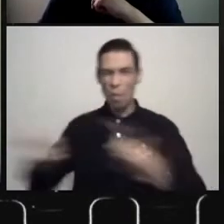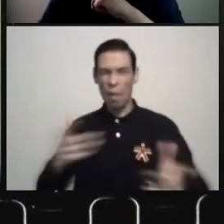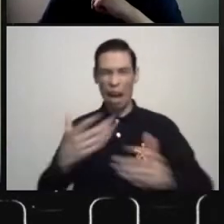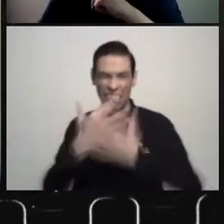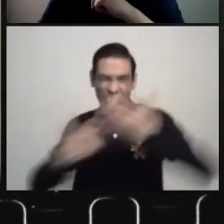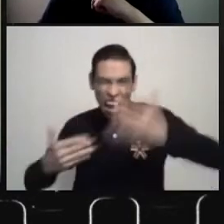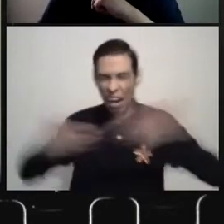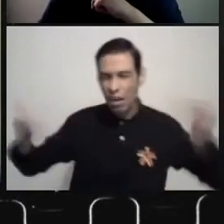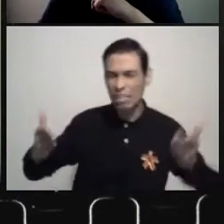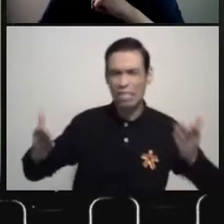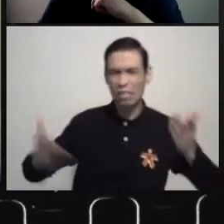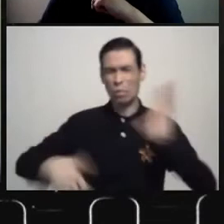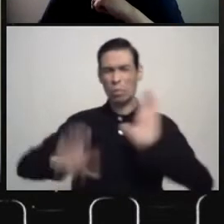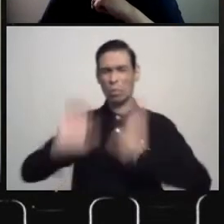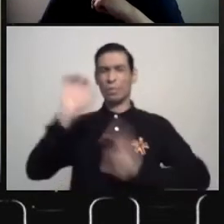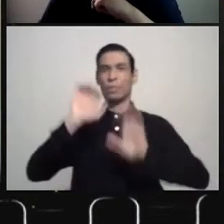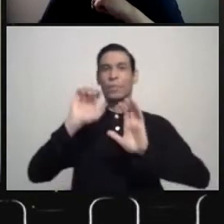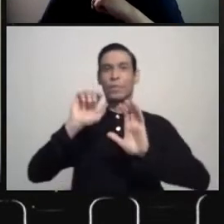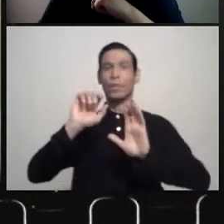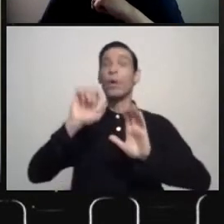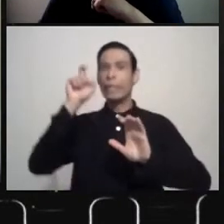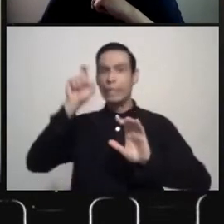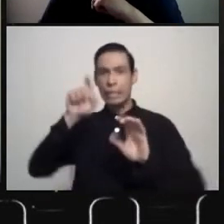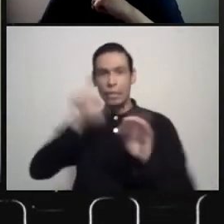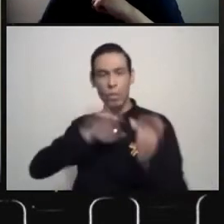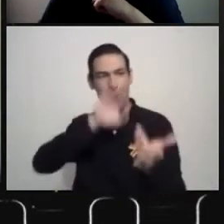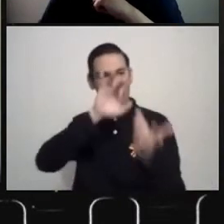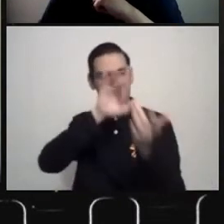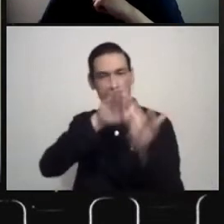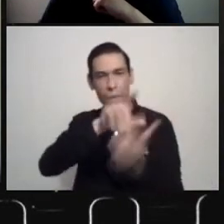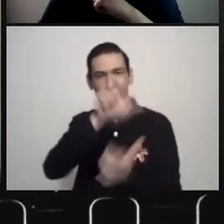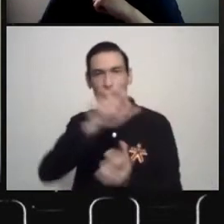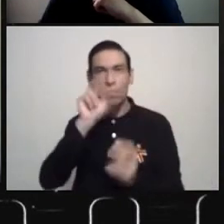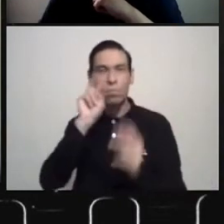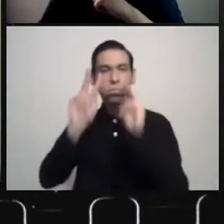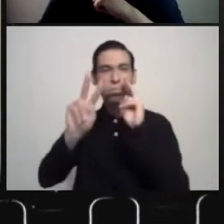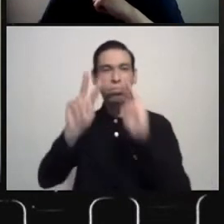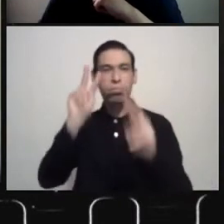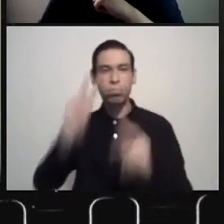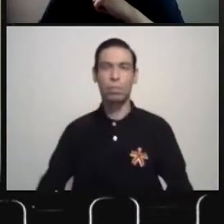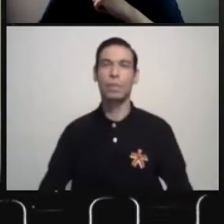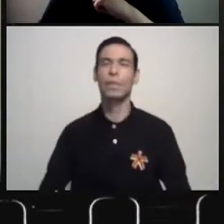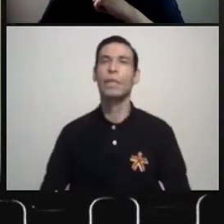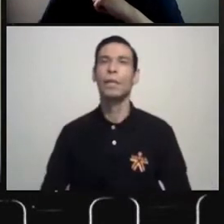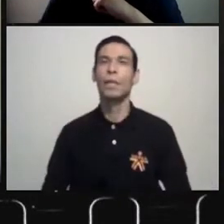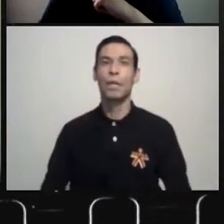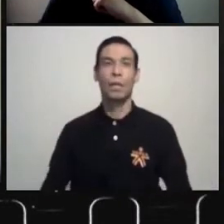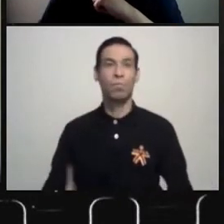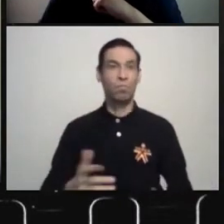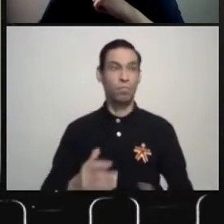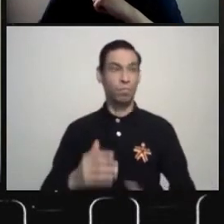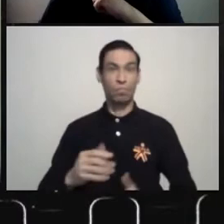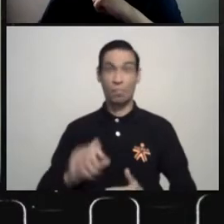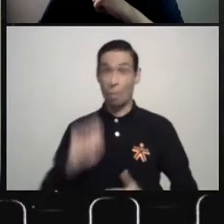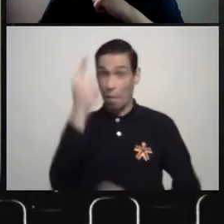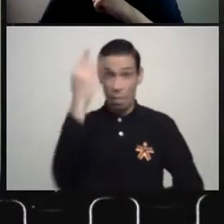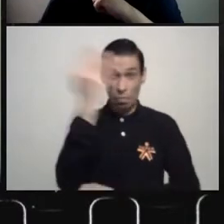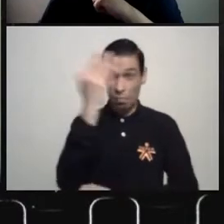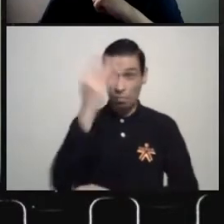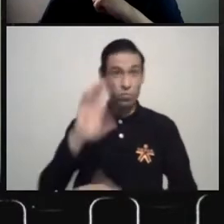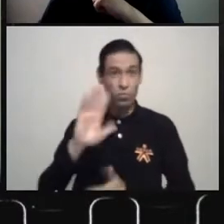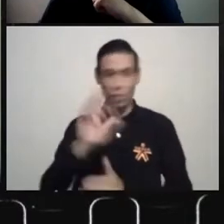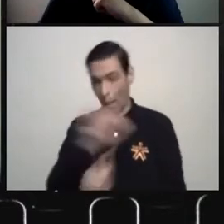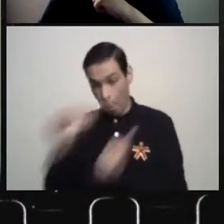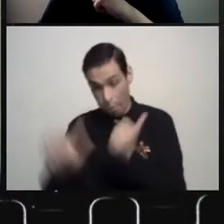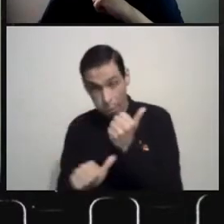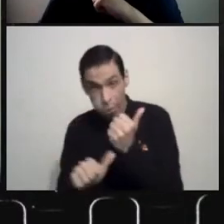terror. Sin duda alguna, mi primera película fue un reto enorme, la hicimos sin asistente de dirección, en la casa